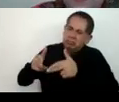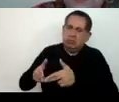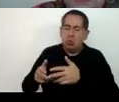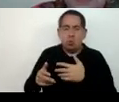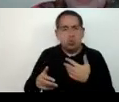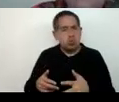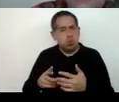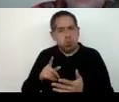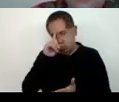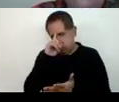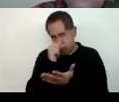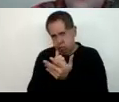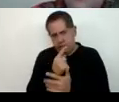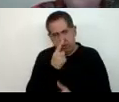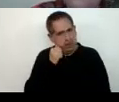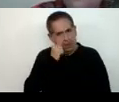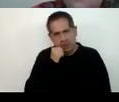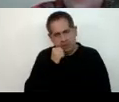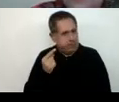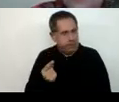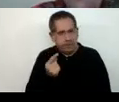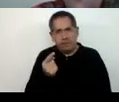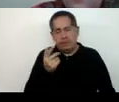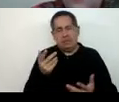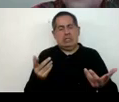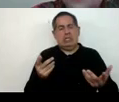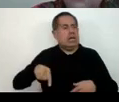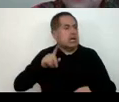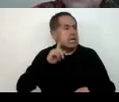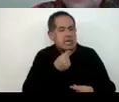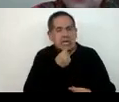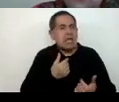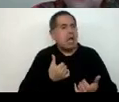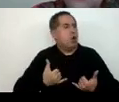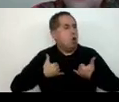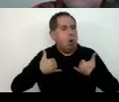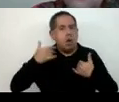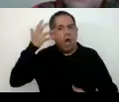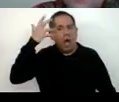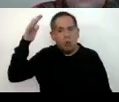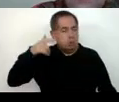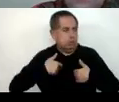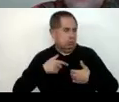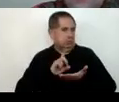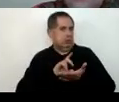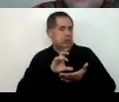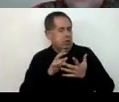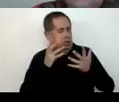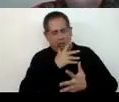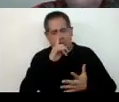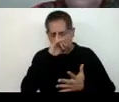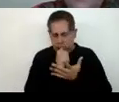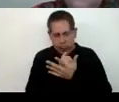vida en la integridad física y mental de niñas, jóvenes y adultas con discapacidad y esta